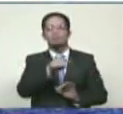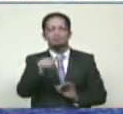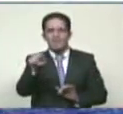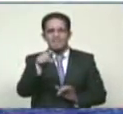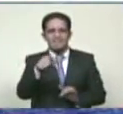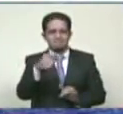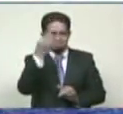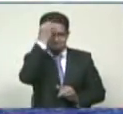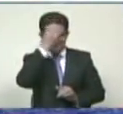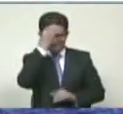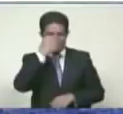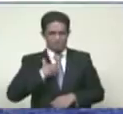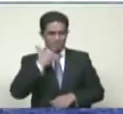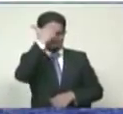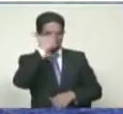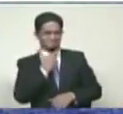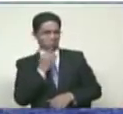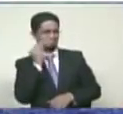bobalicón.